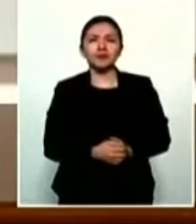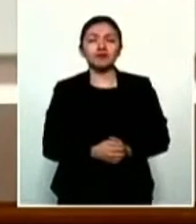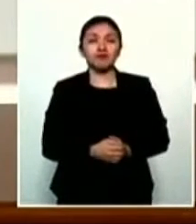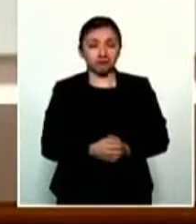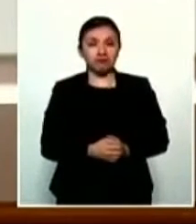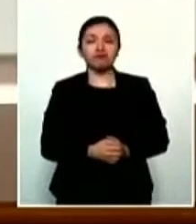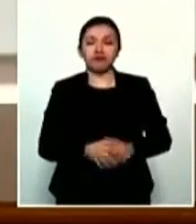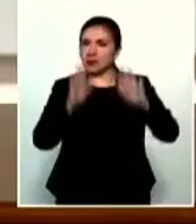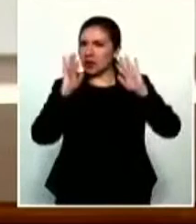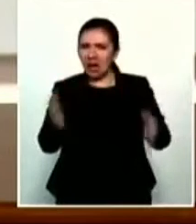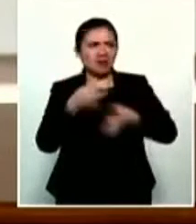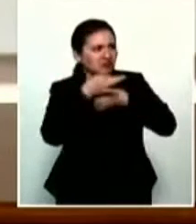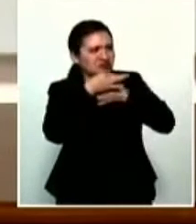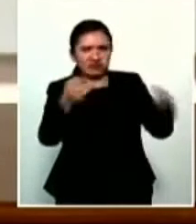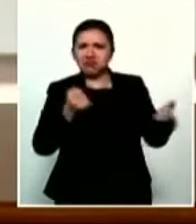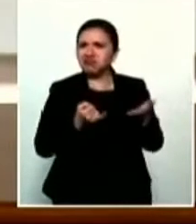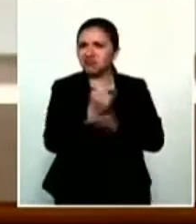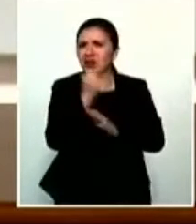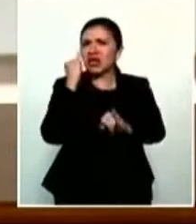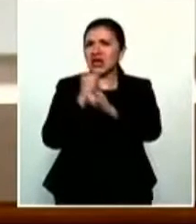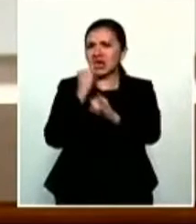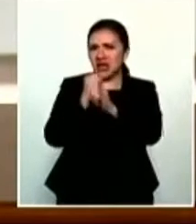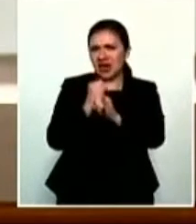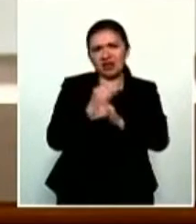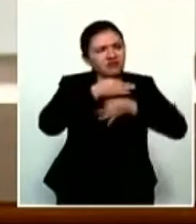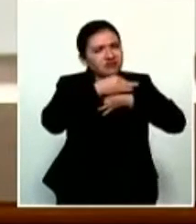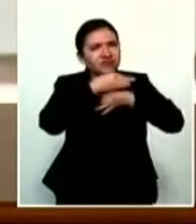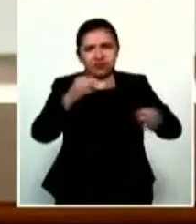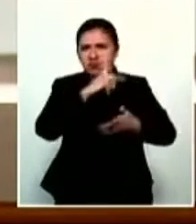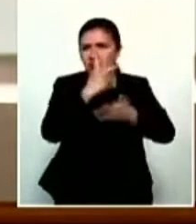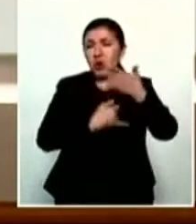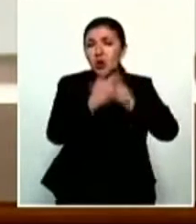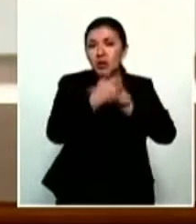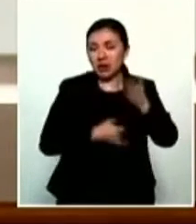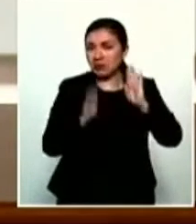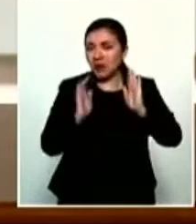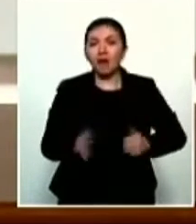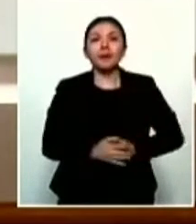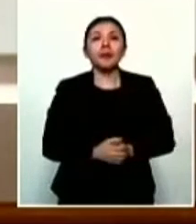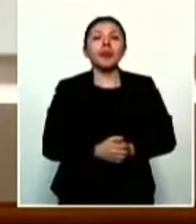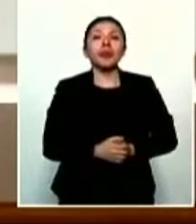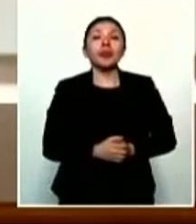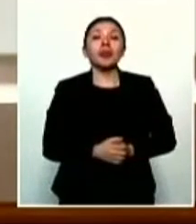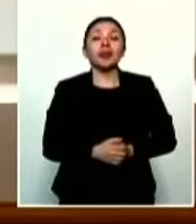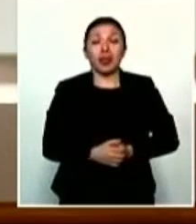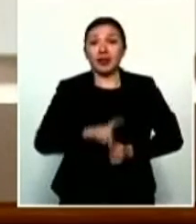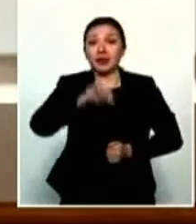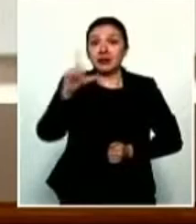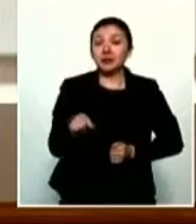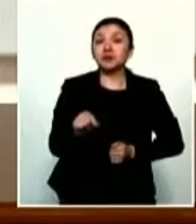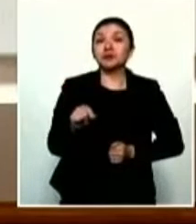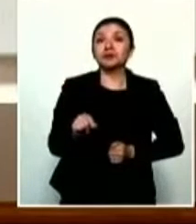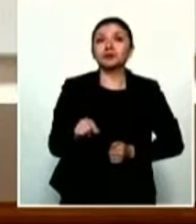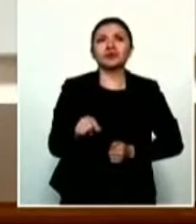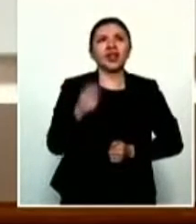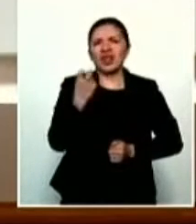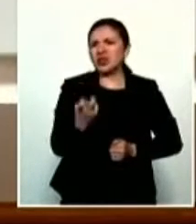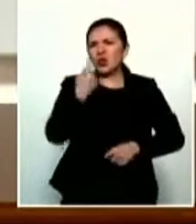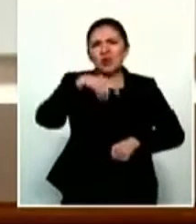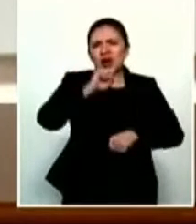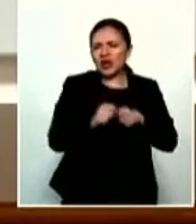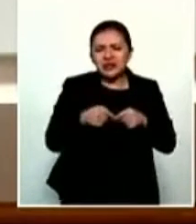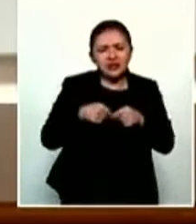Se publica el proyecto en Internet, como habíamos quedado, y recibo durante la